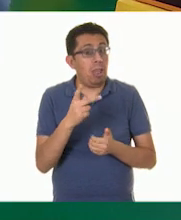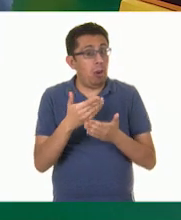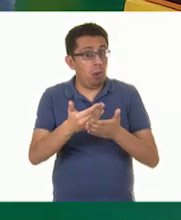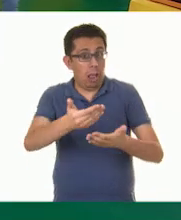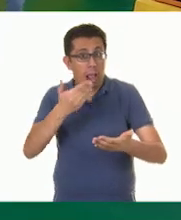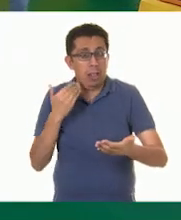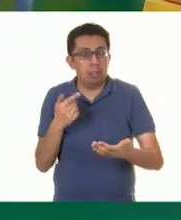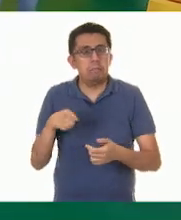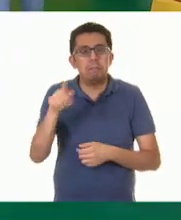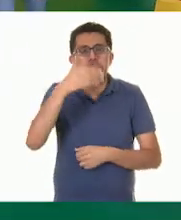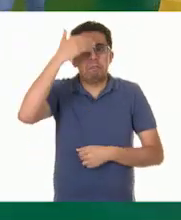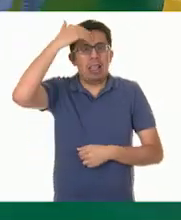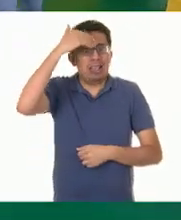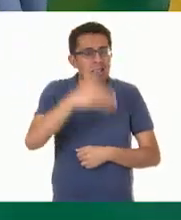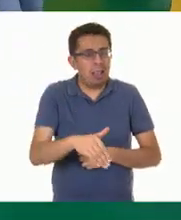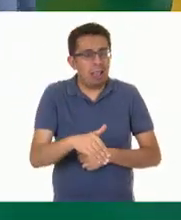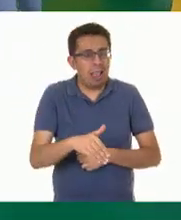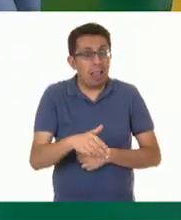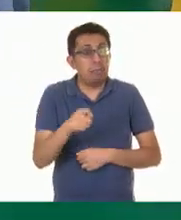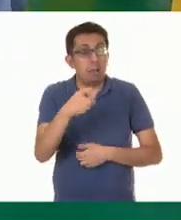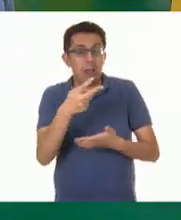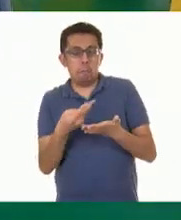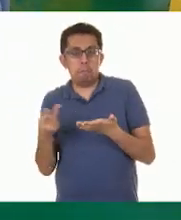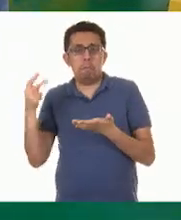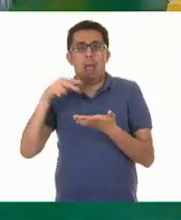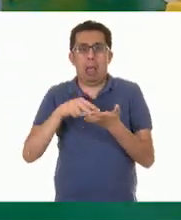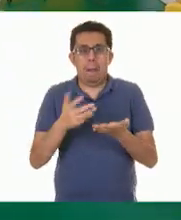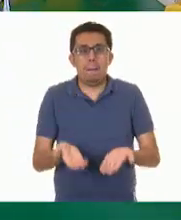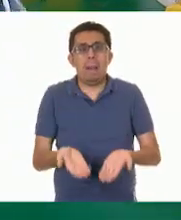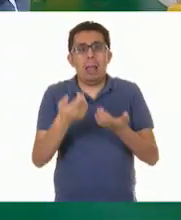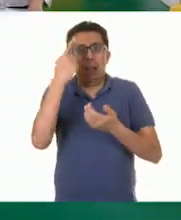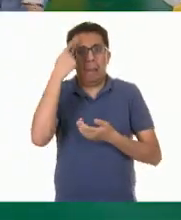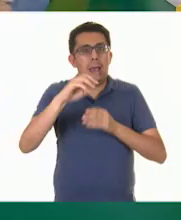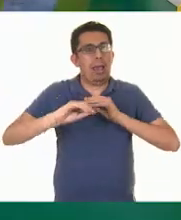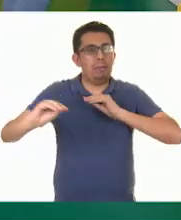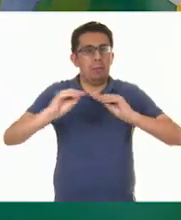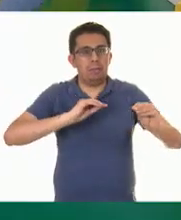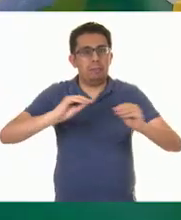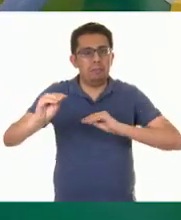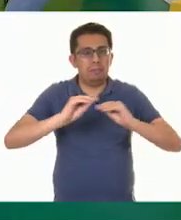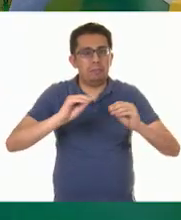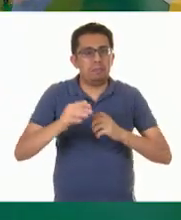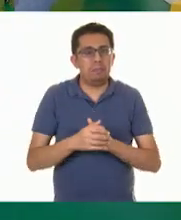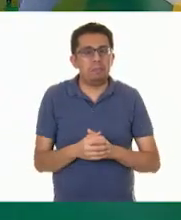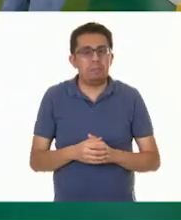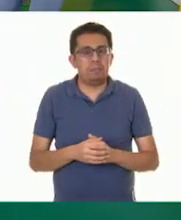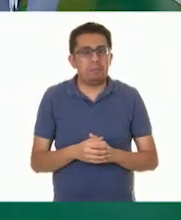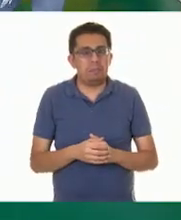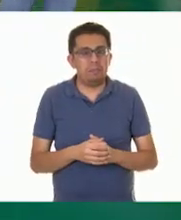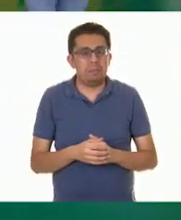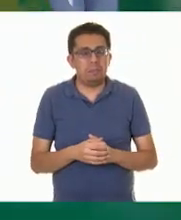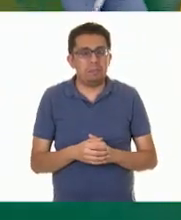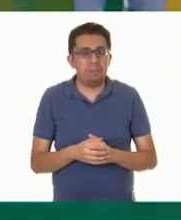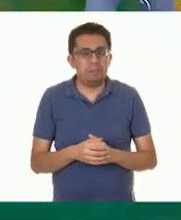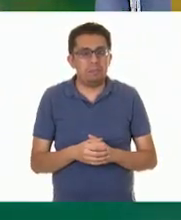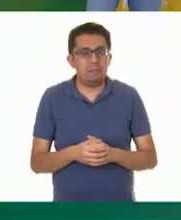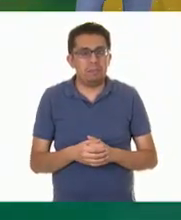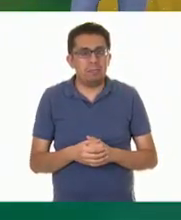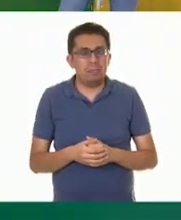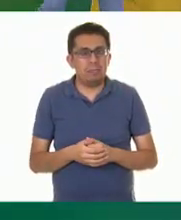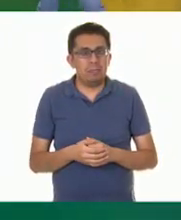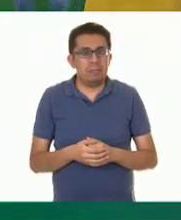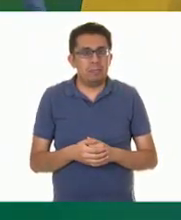Pero antes, ya saben que sigue, pónganse de pie porque nos vamos a mover un poquito, profe Ezequiel. Tan lejos, tan lejos, tan lejos, tan